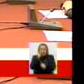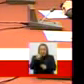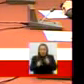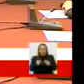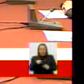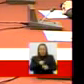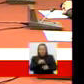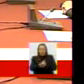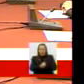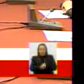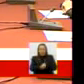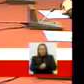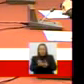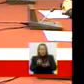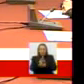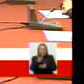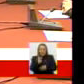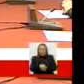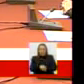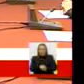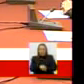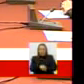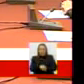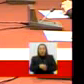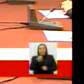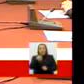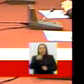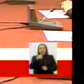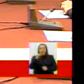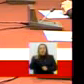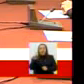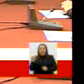nuestros ilustres orientadores que es Alfredo Mendiola, que además ha sido